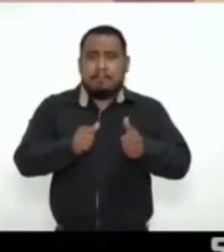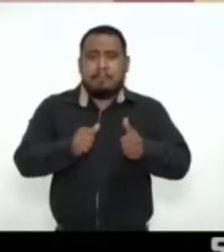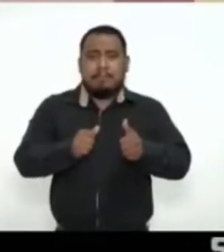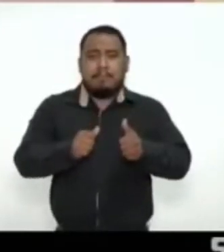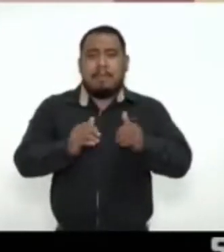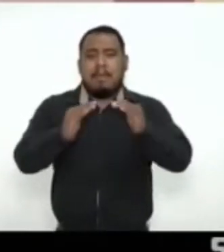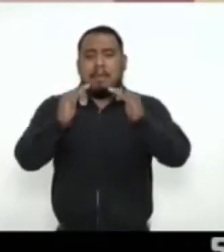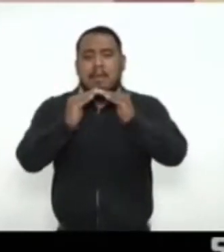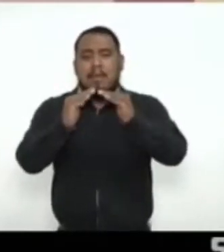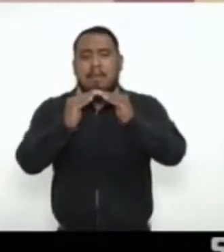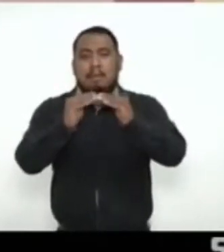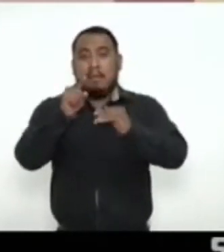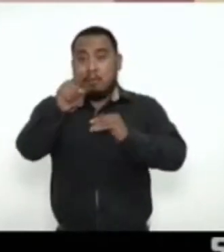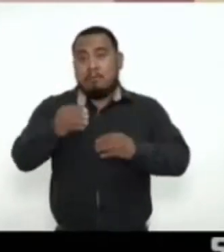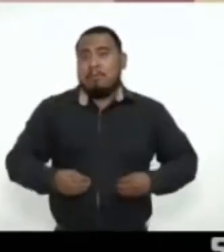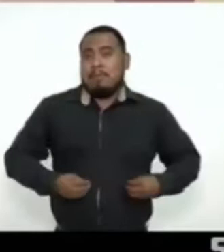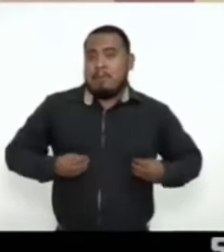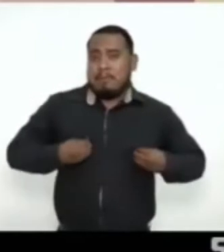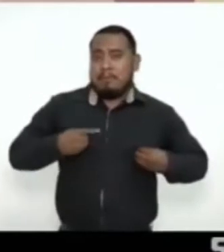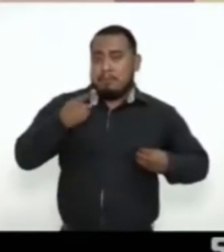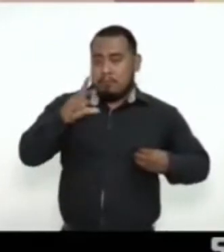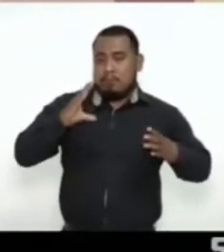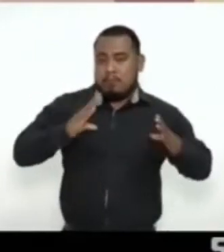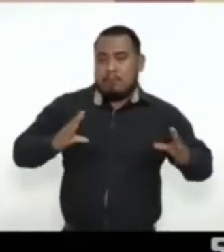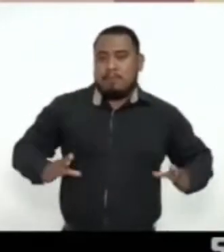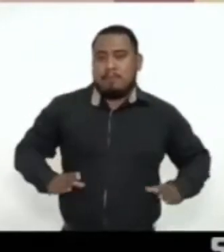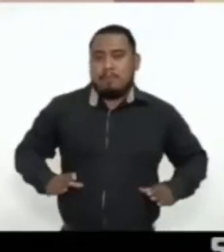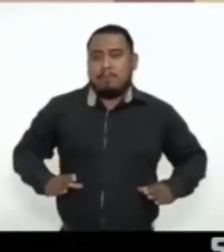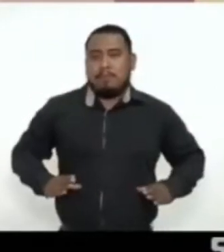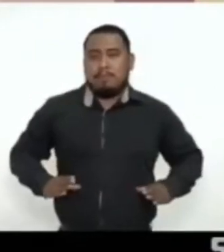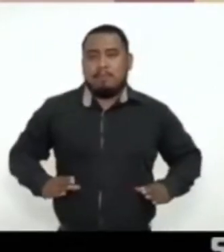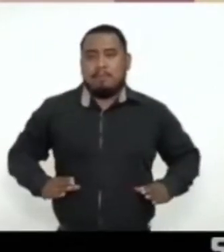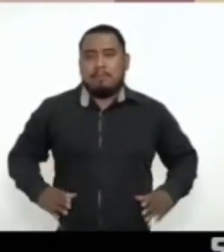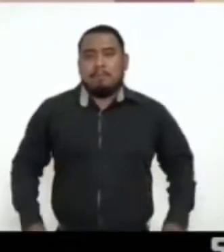en la casa que nos habita. Bien, vamos a ver.